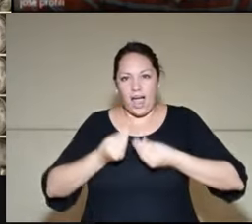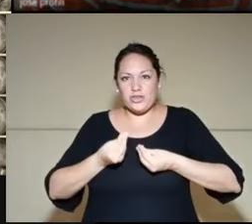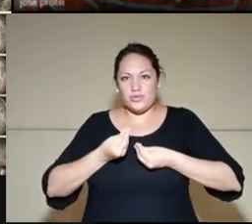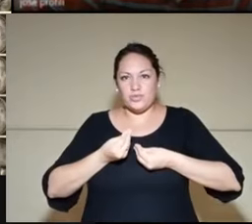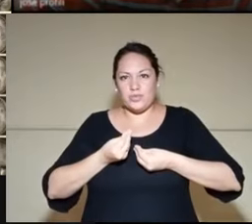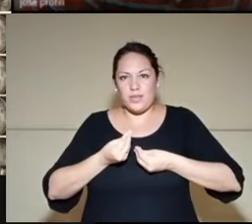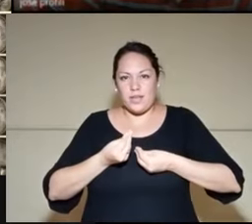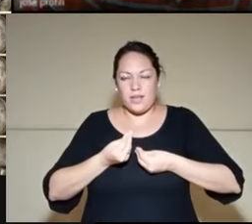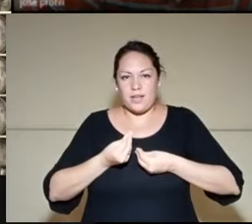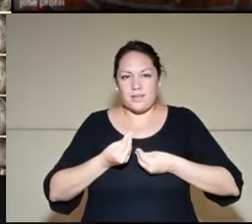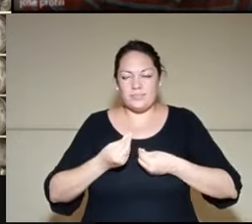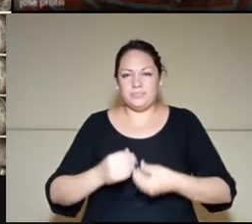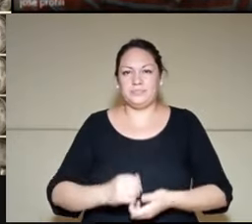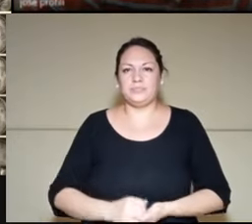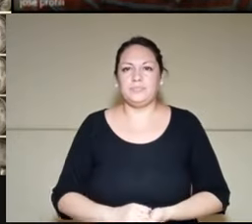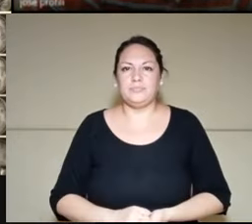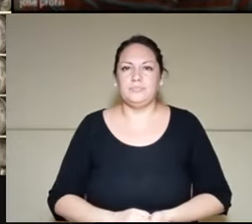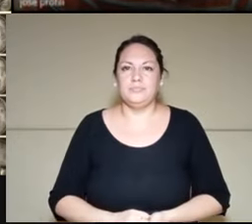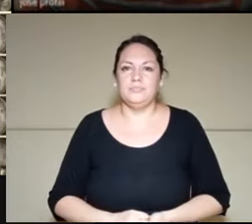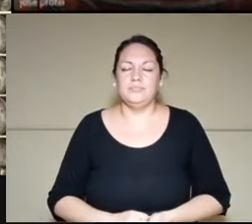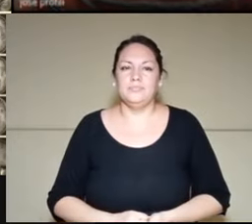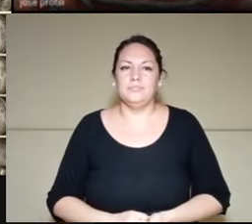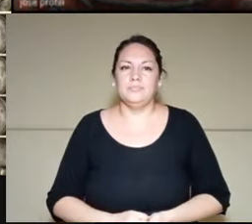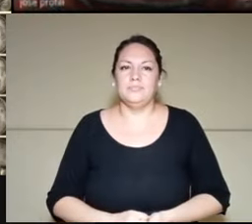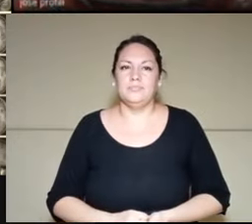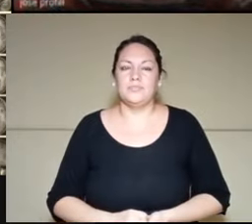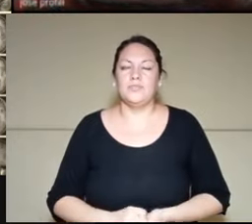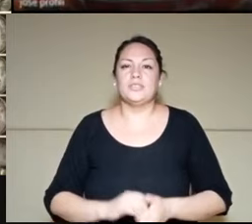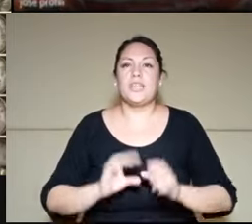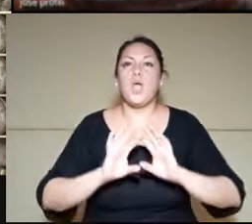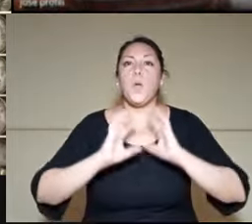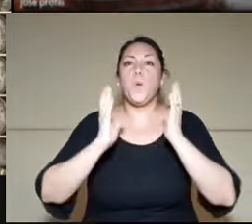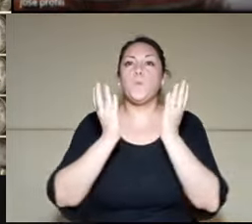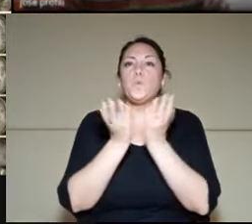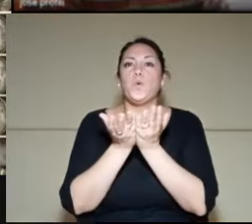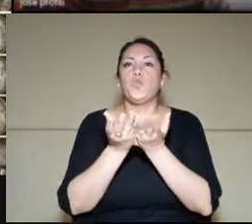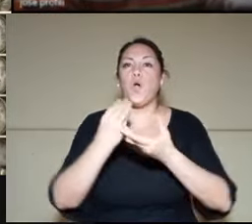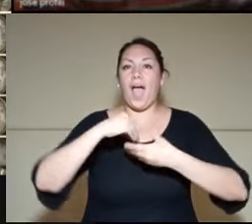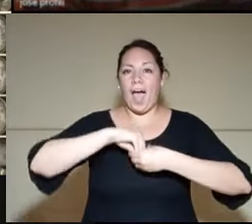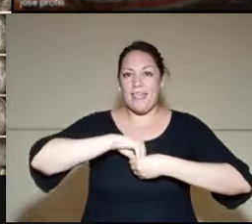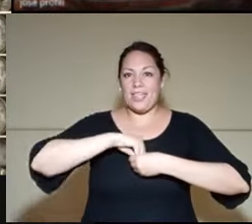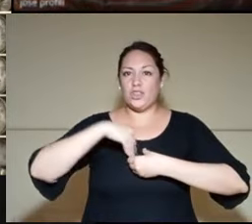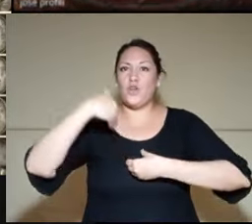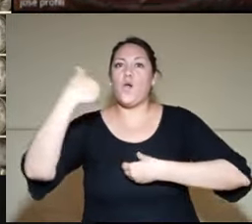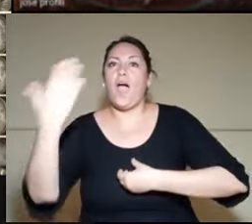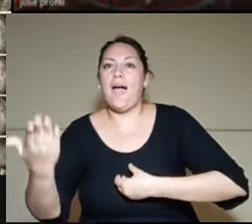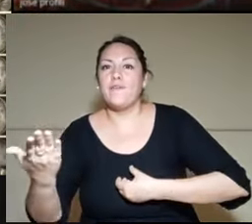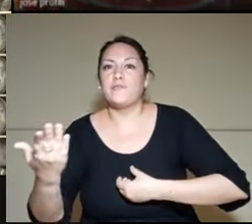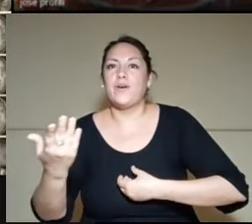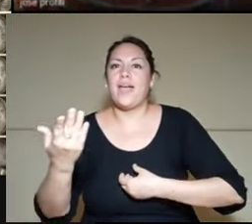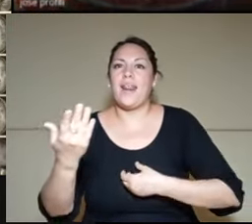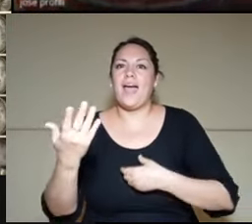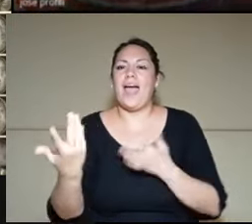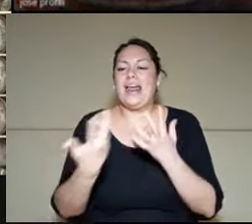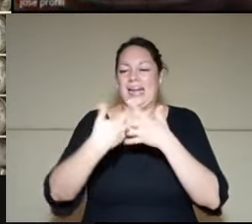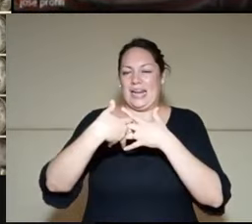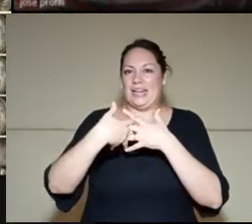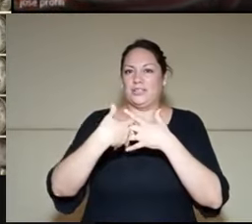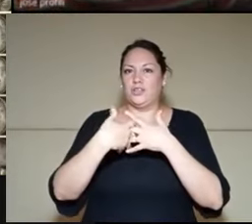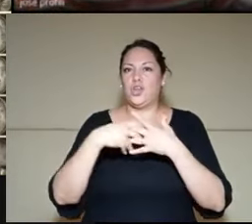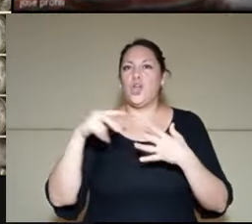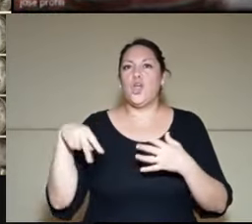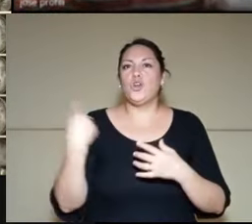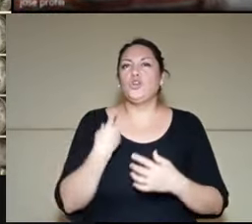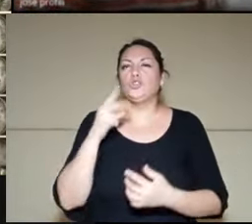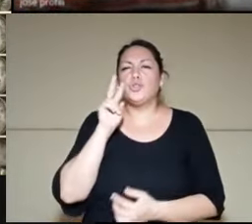y el mundo interno. Y es el que nos va a permitir relacionarnos tanto con el mundo externo y con el mundo interno. Nosotros vemos, gracias a que